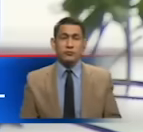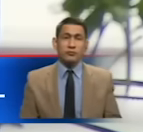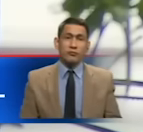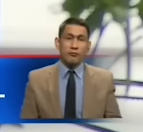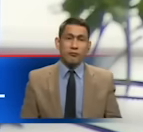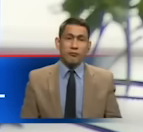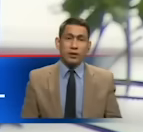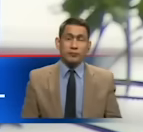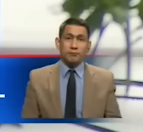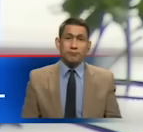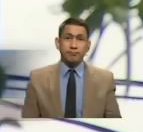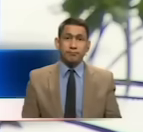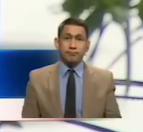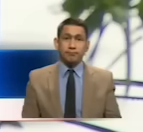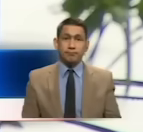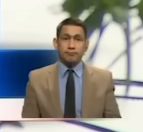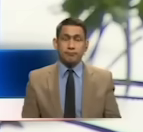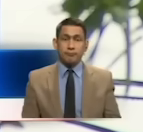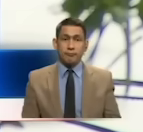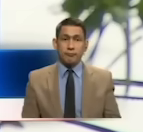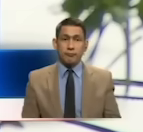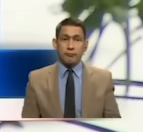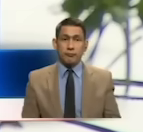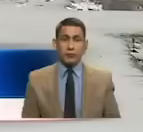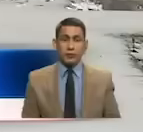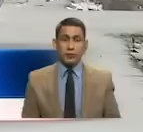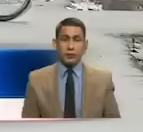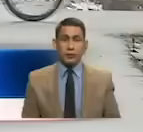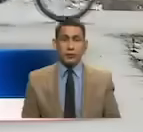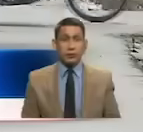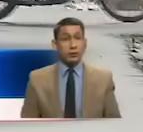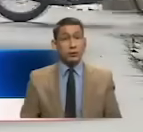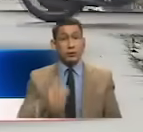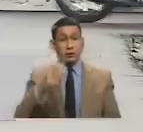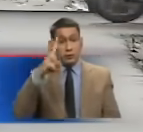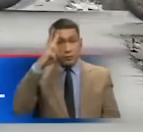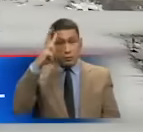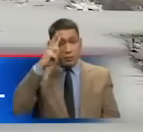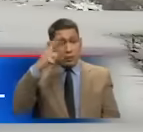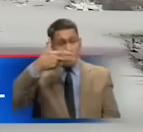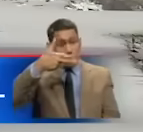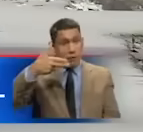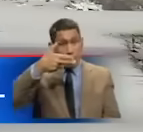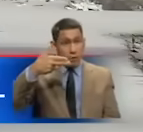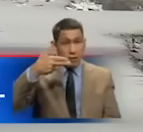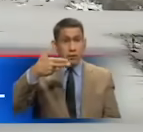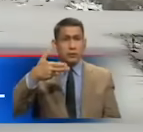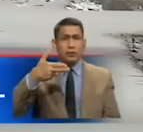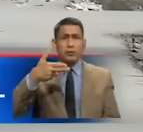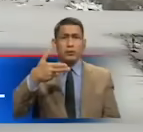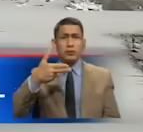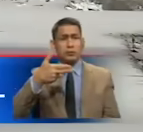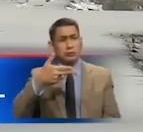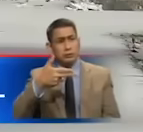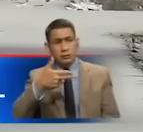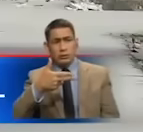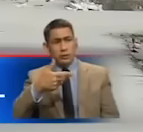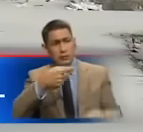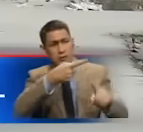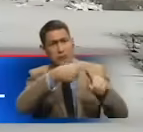como una rafa de... Al uno le dieron tres, al perro dos, cinco, aquí tres, acá